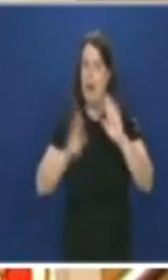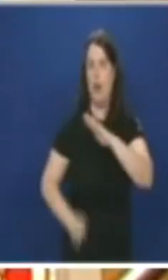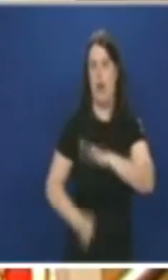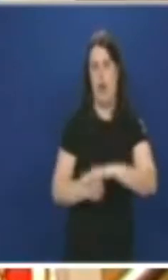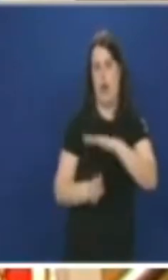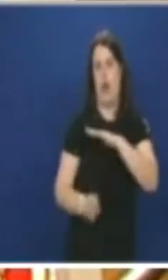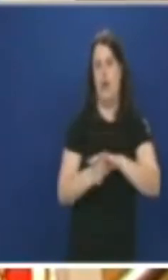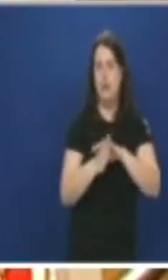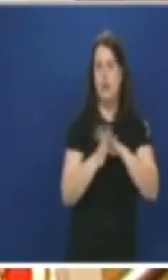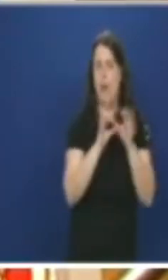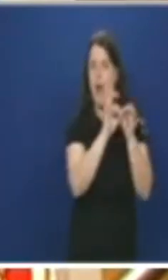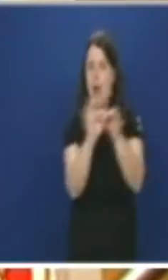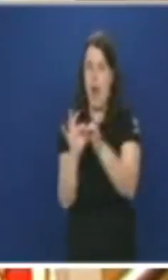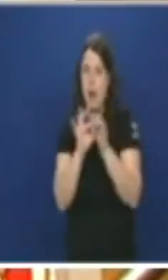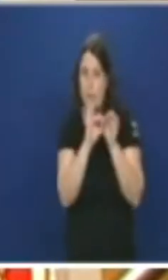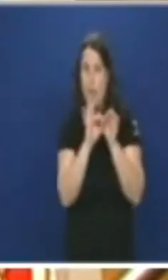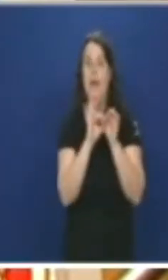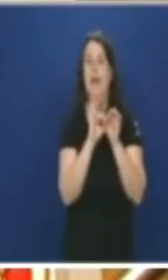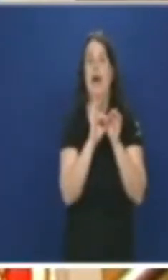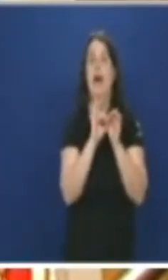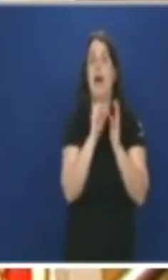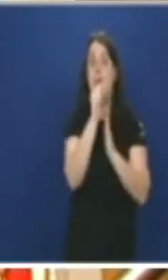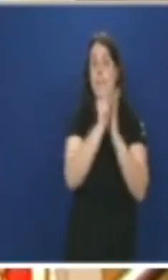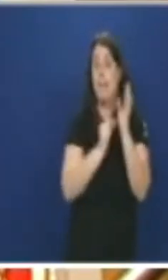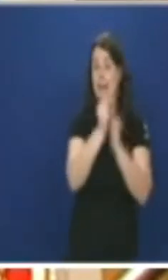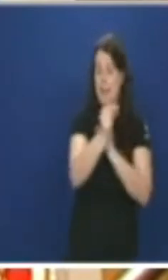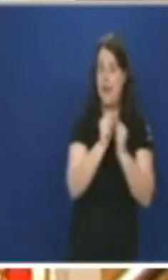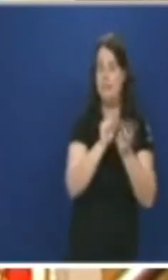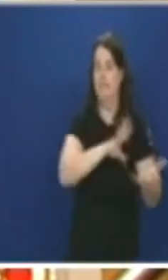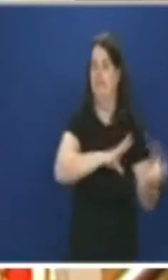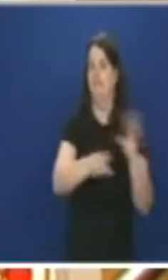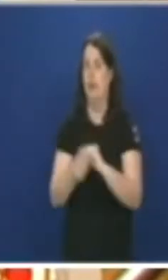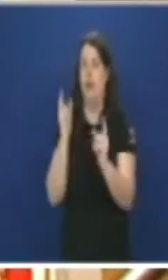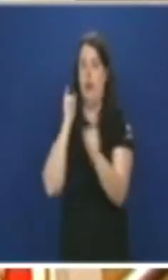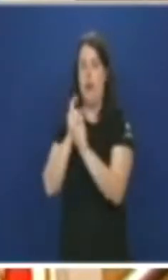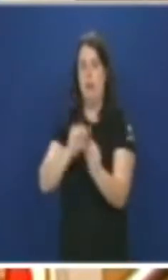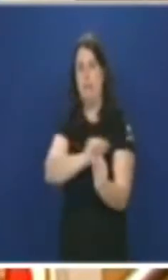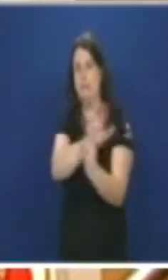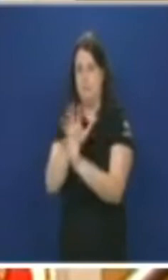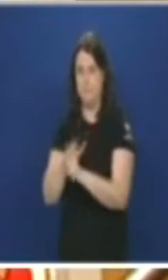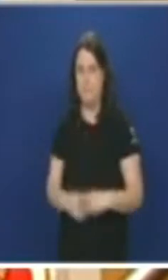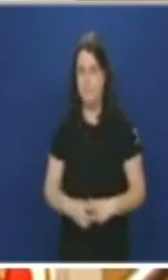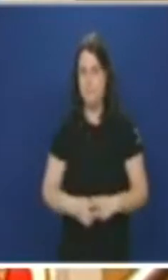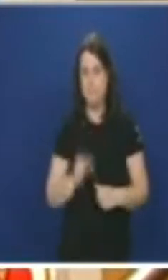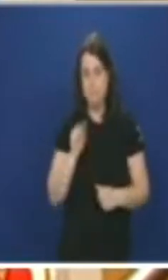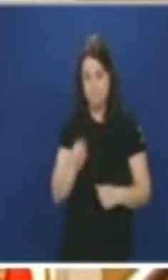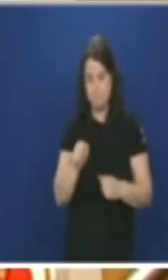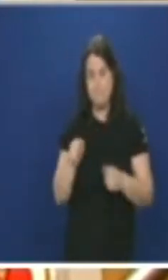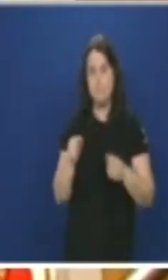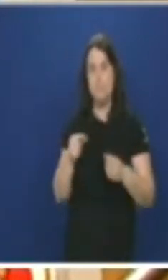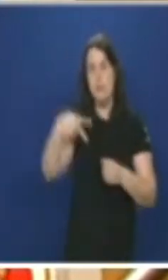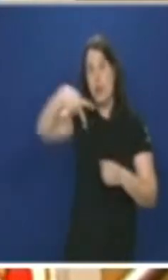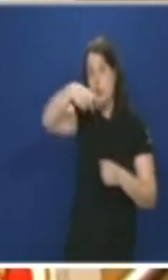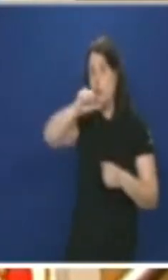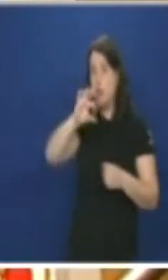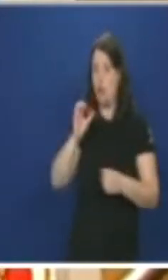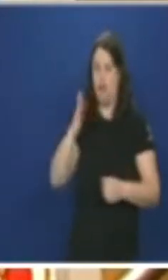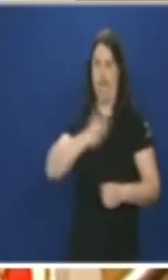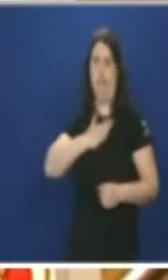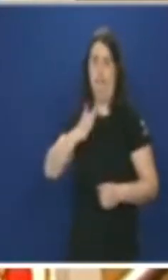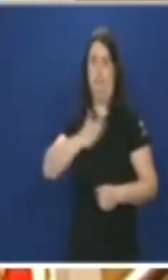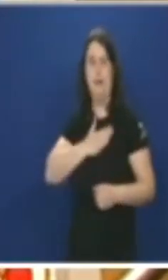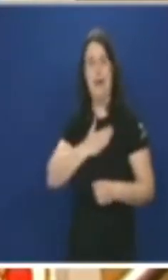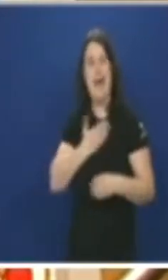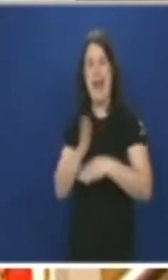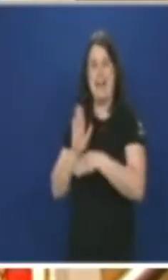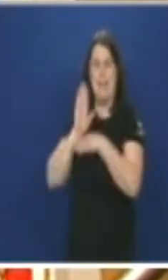nas medidas adoptadas contra a COVID-19. Ese nos é un pronome que nos